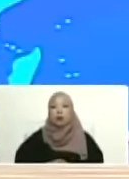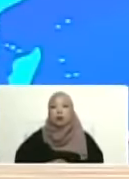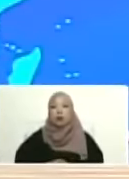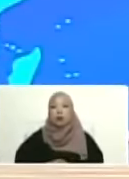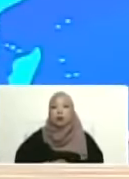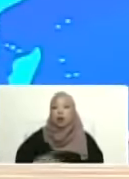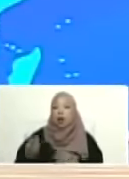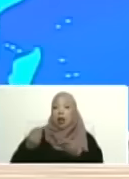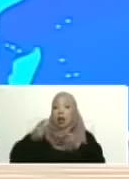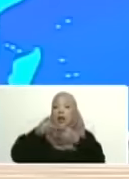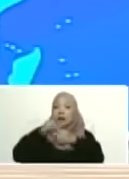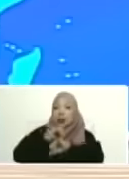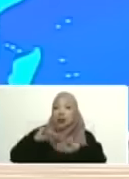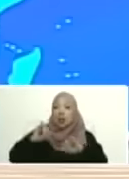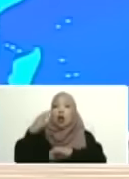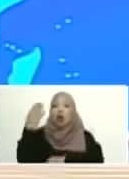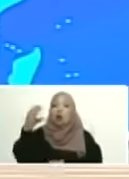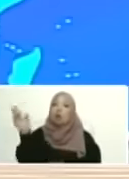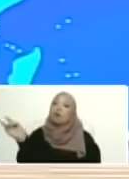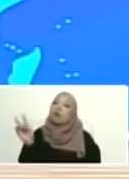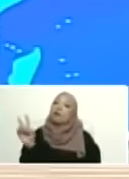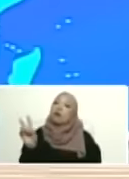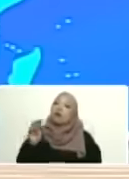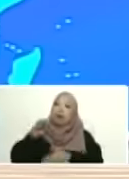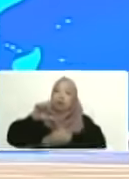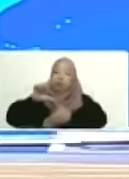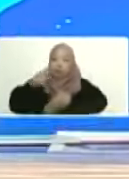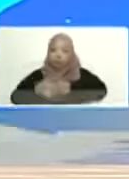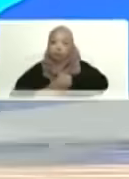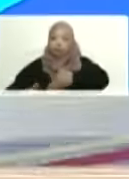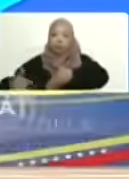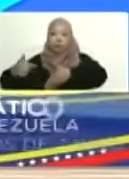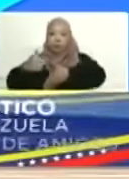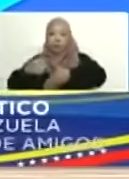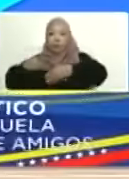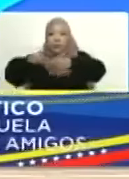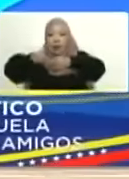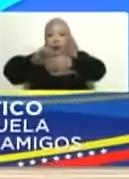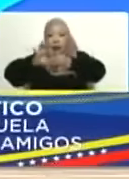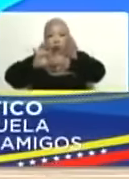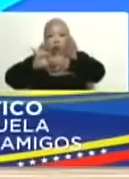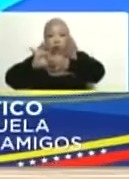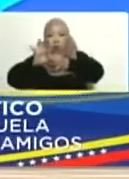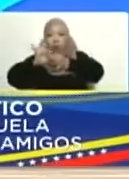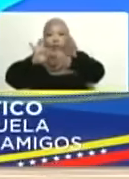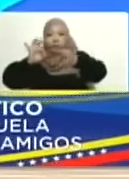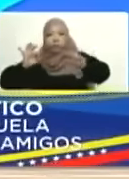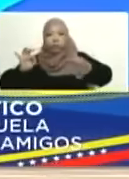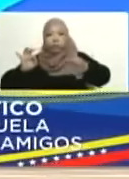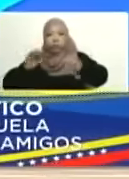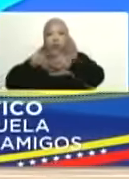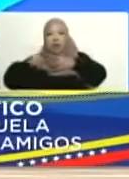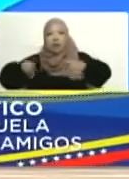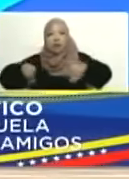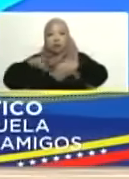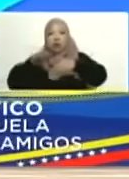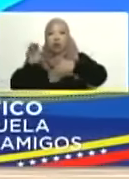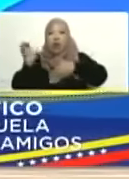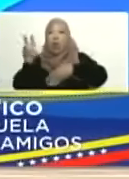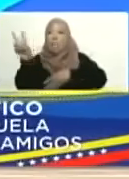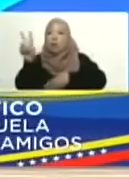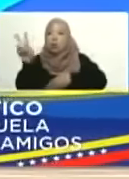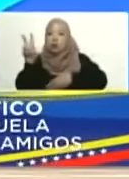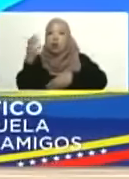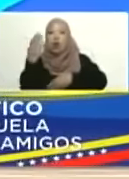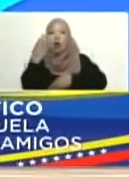Se divide la Gran Colombia. Nuestros países caen en manos todos de oligarquías que se apoderan